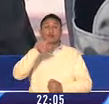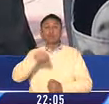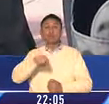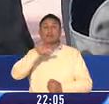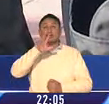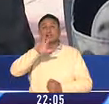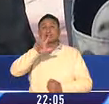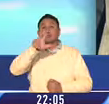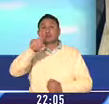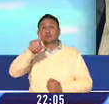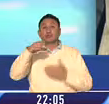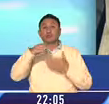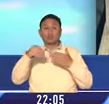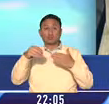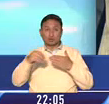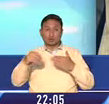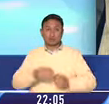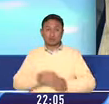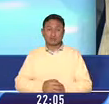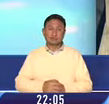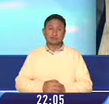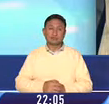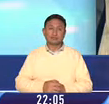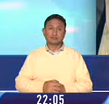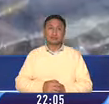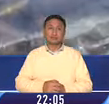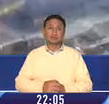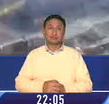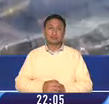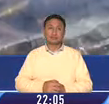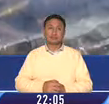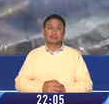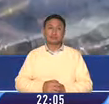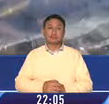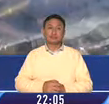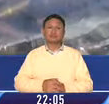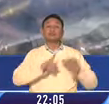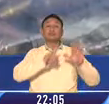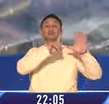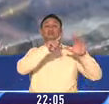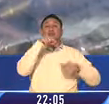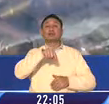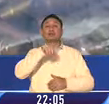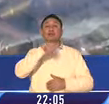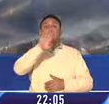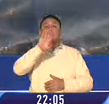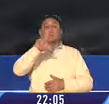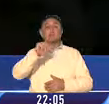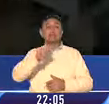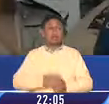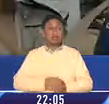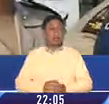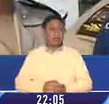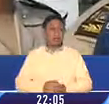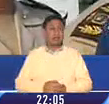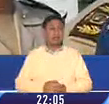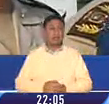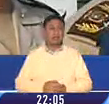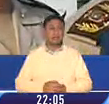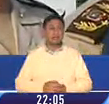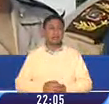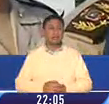$4,341 dinero en efectivo, tenemos 6,000 municiones de diferentes calibres, eso llama muchísimo la